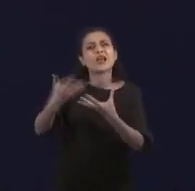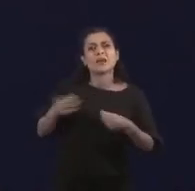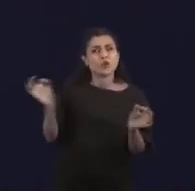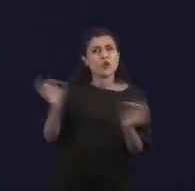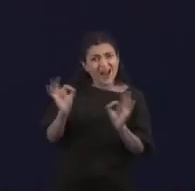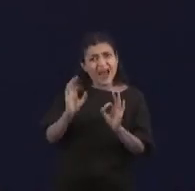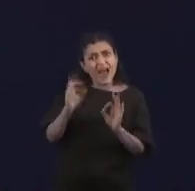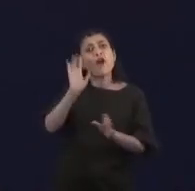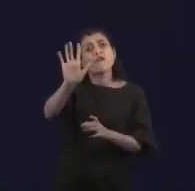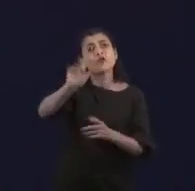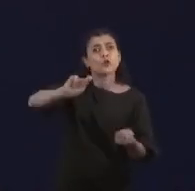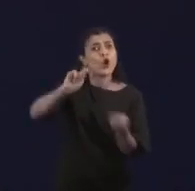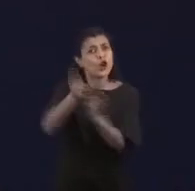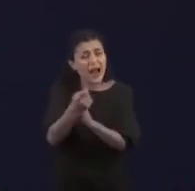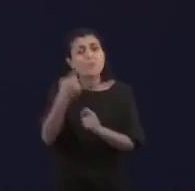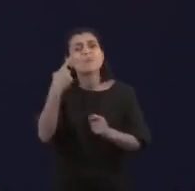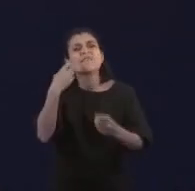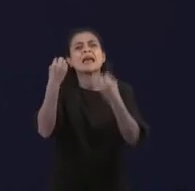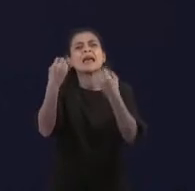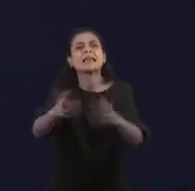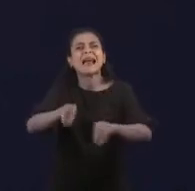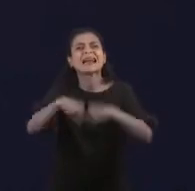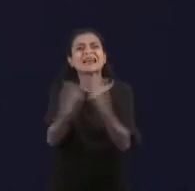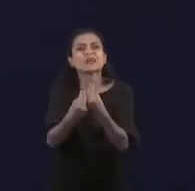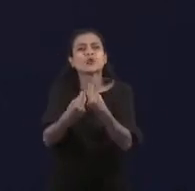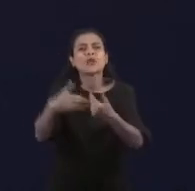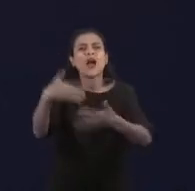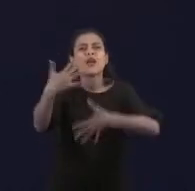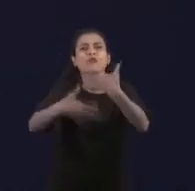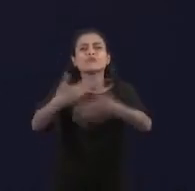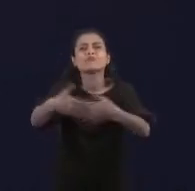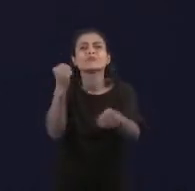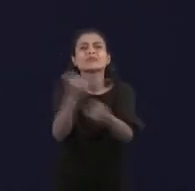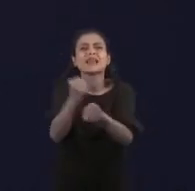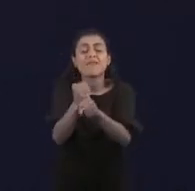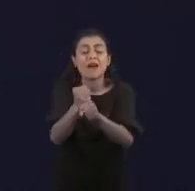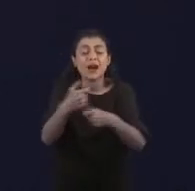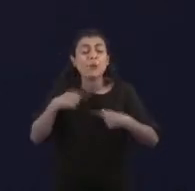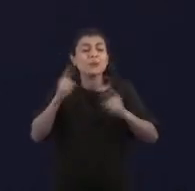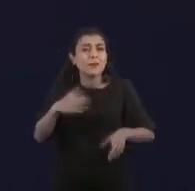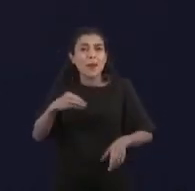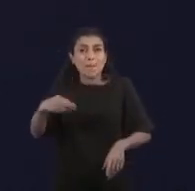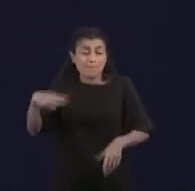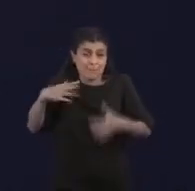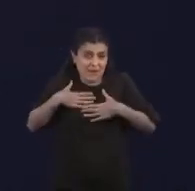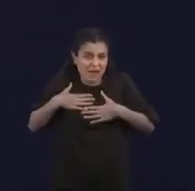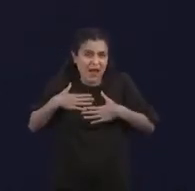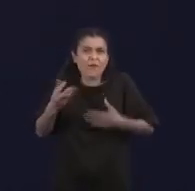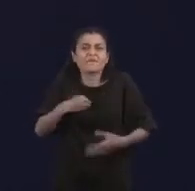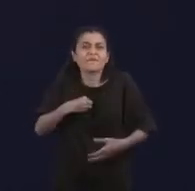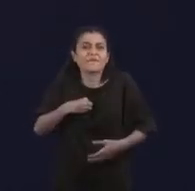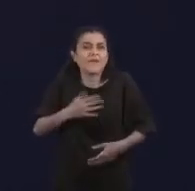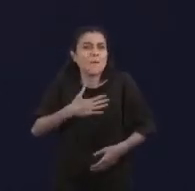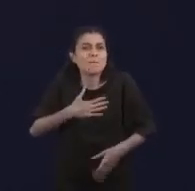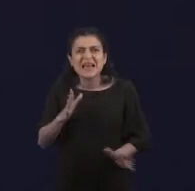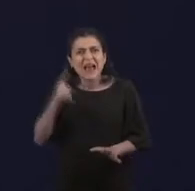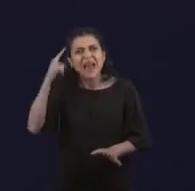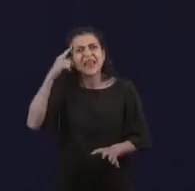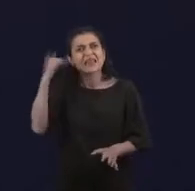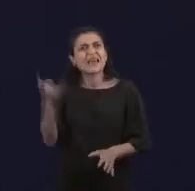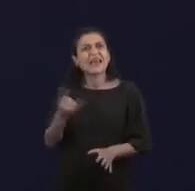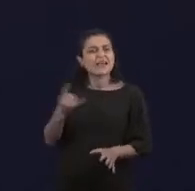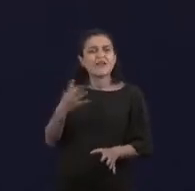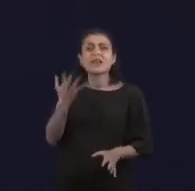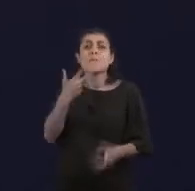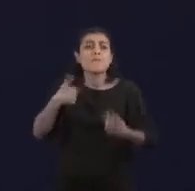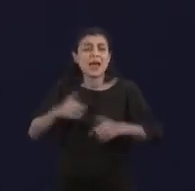otra dinámica. Y aparte en lo personal soy un apasionado de la inteligencia artificial porque en